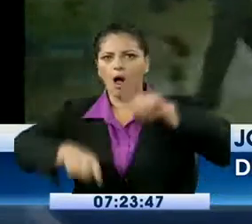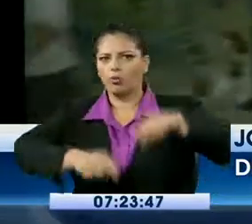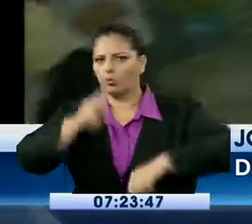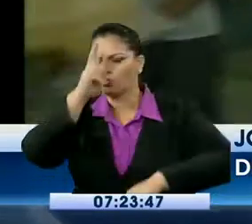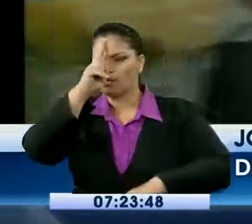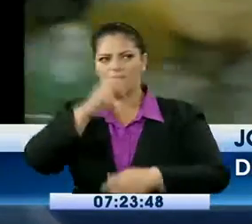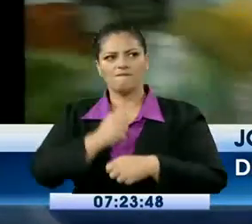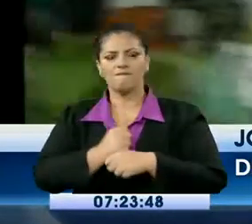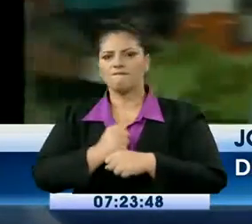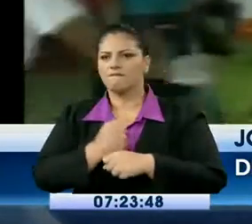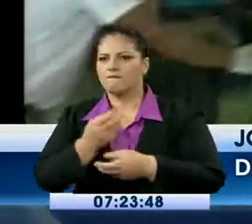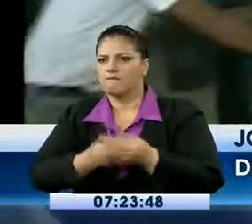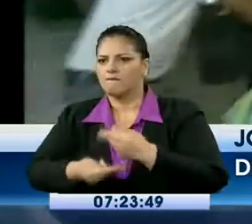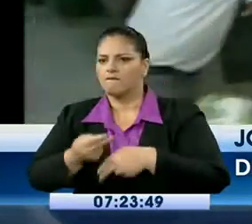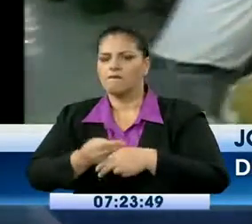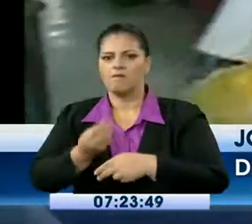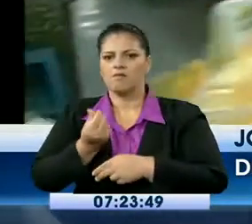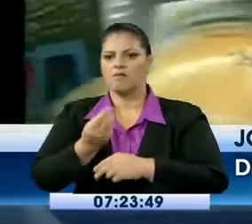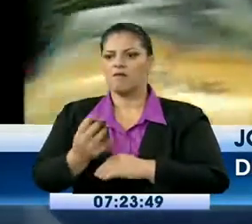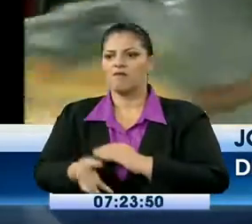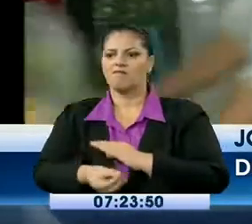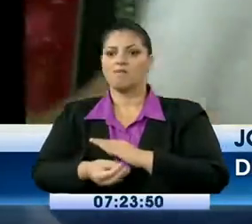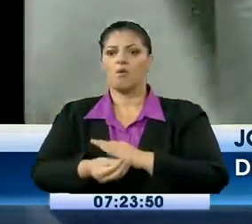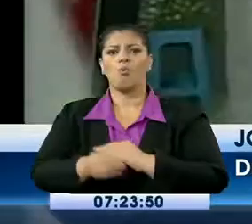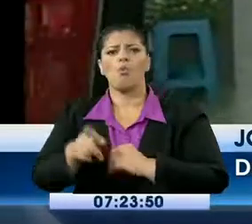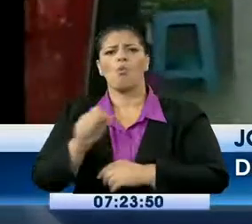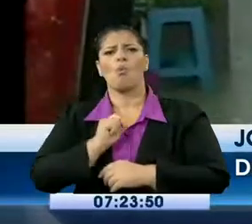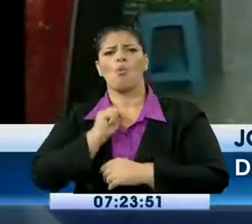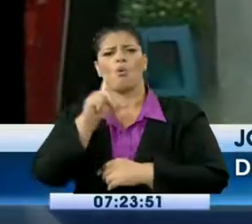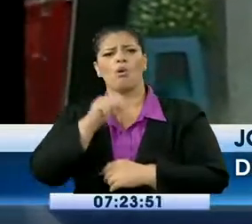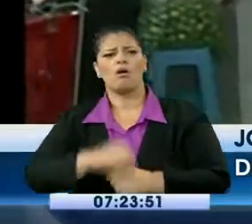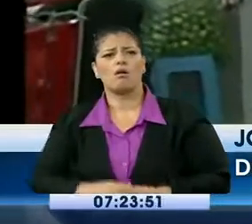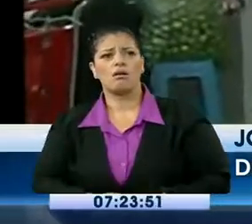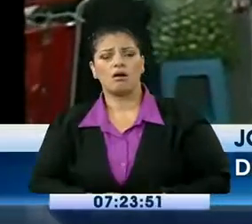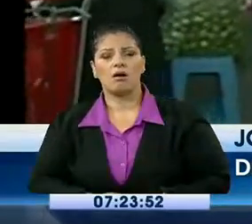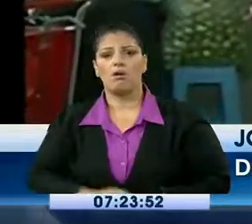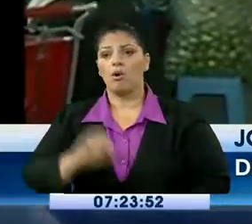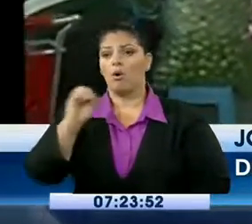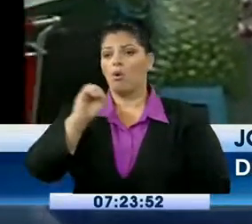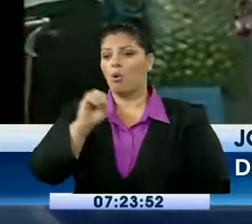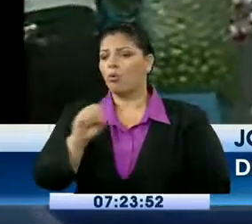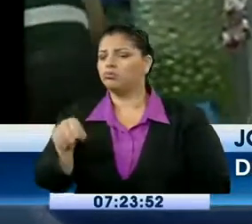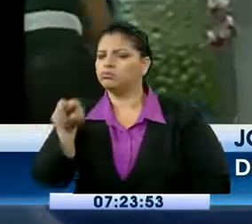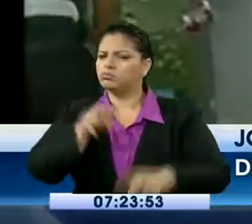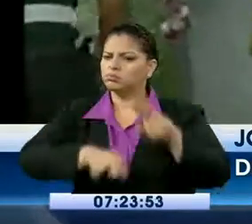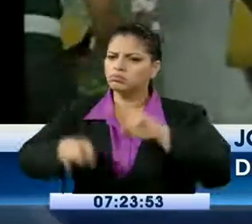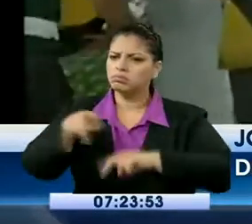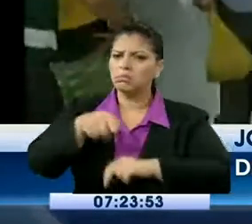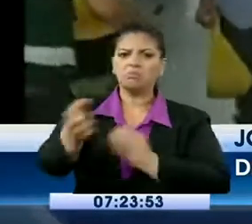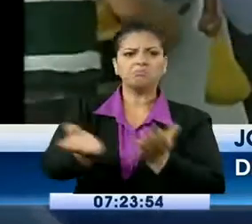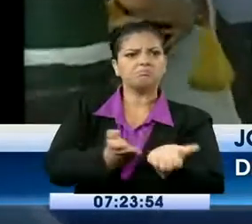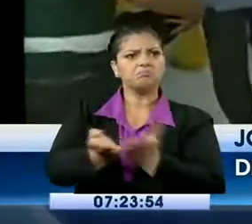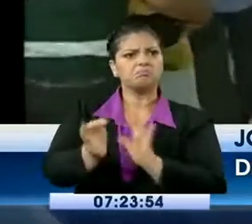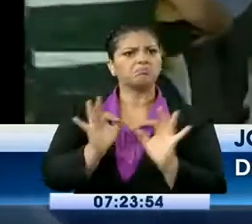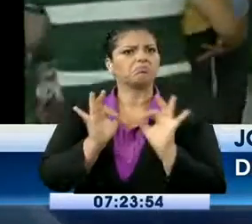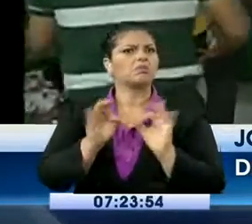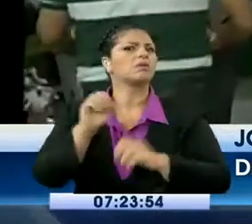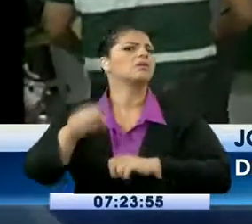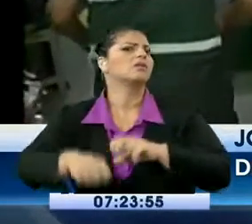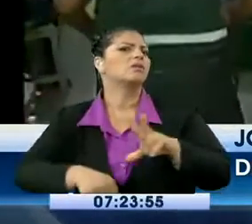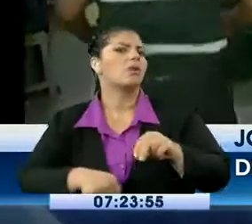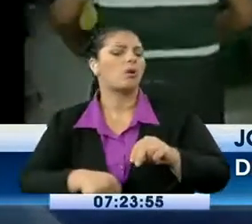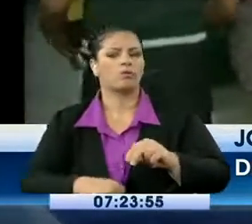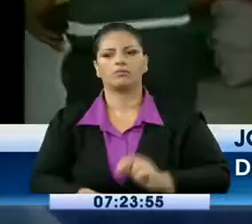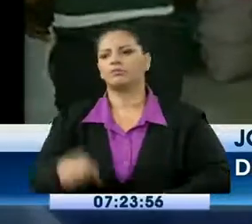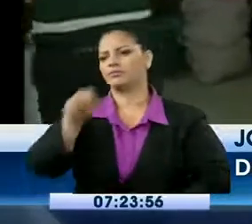de primera necesidad, también garantizar el excelente servicio a los consumidores y, como es de conocimiento